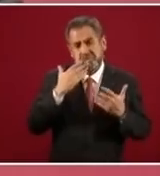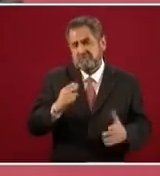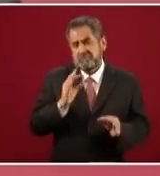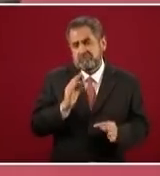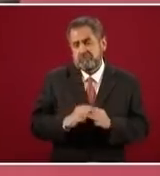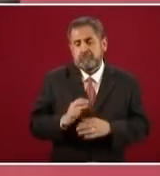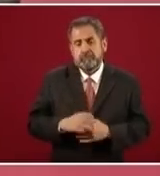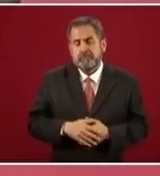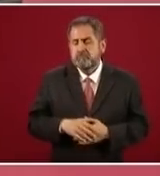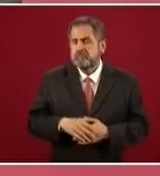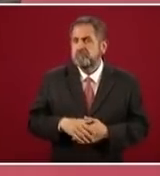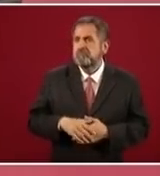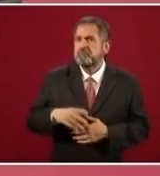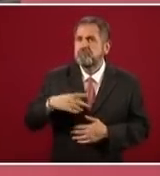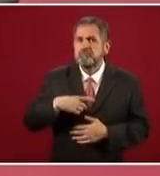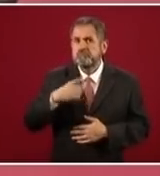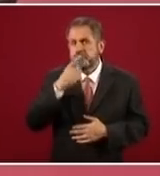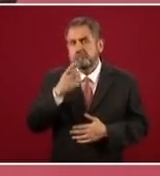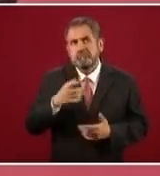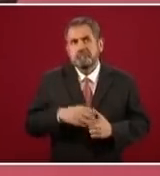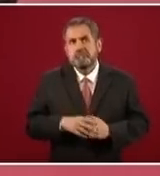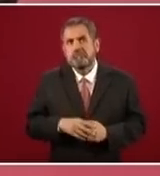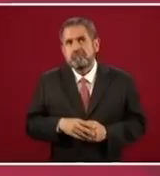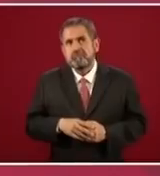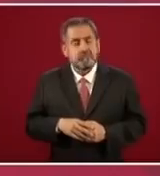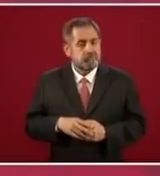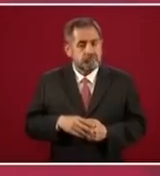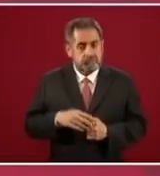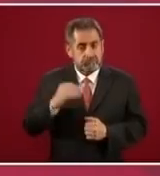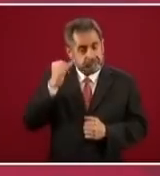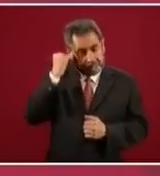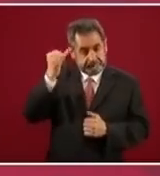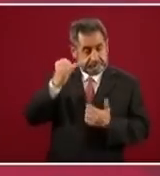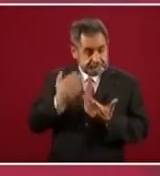Es más, les diría que la propuesta